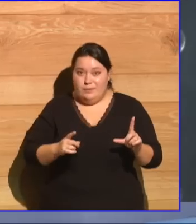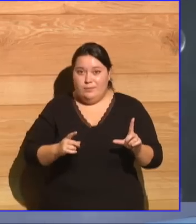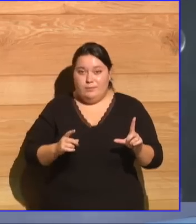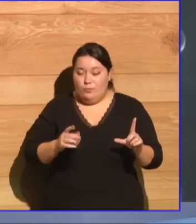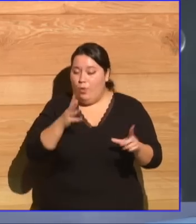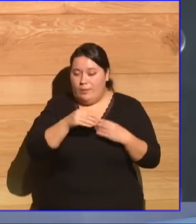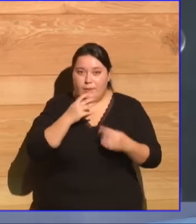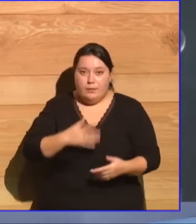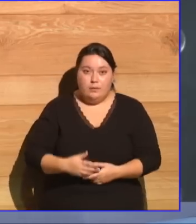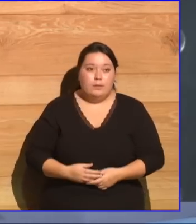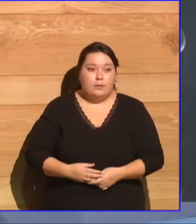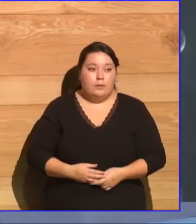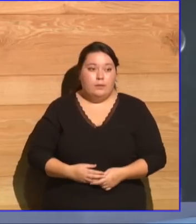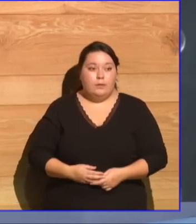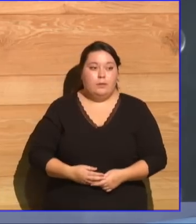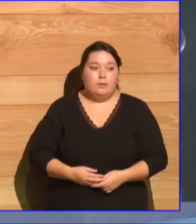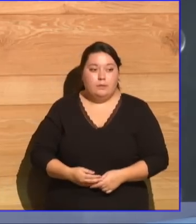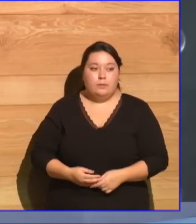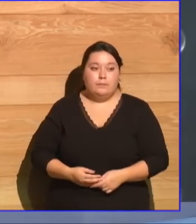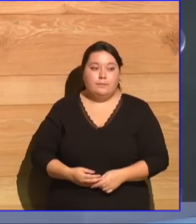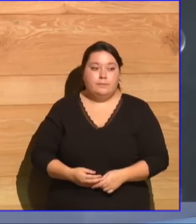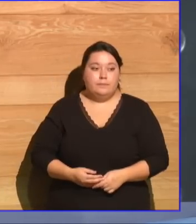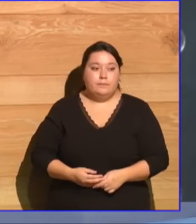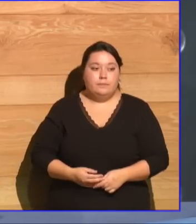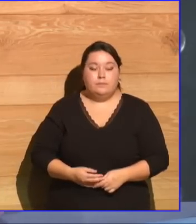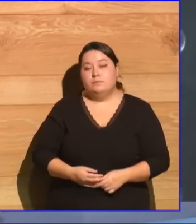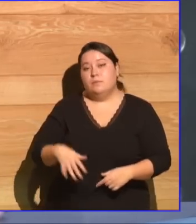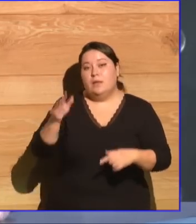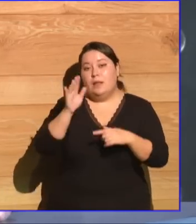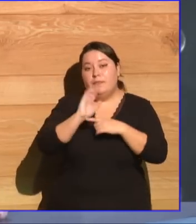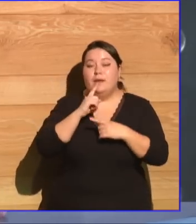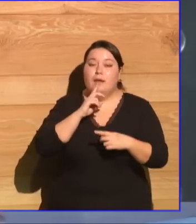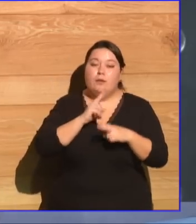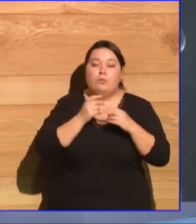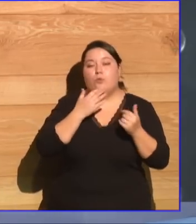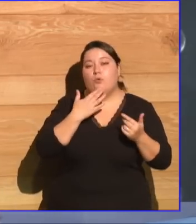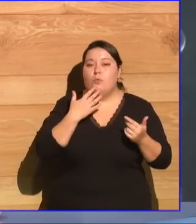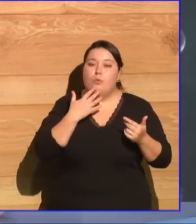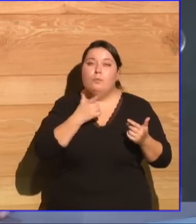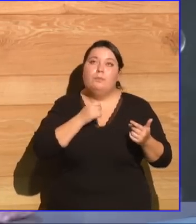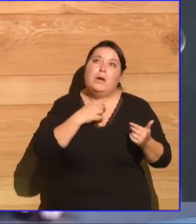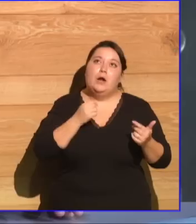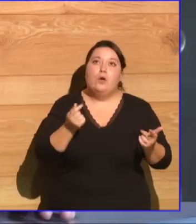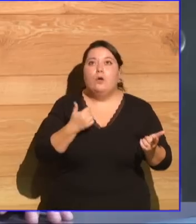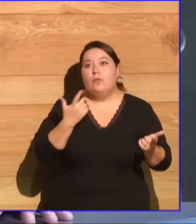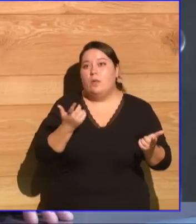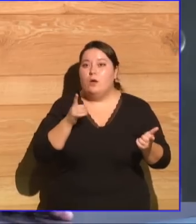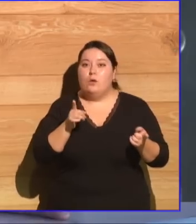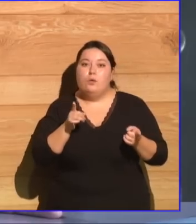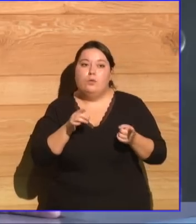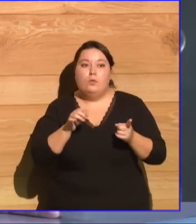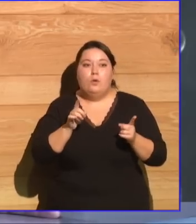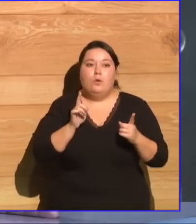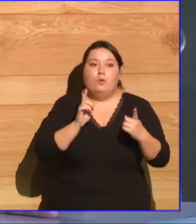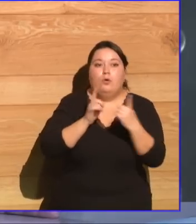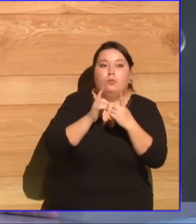musicalmente, si ese fenómeno que se llama en cine de forma muchas veces casi paródica o recriminatoria el Mickey